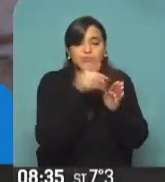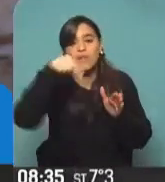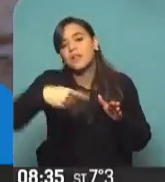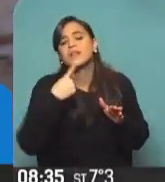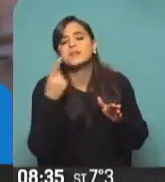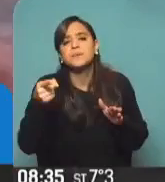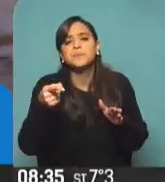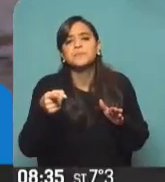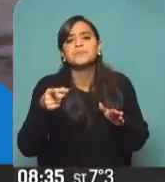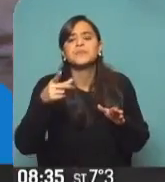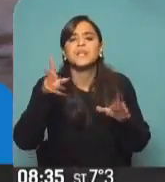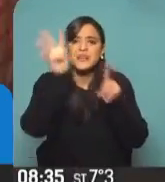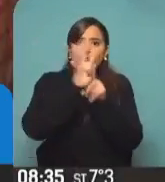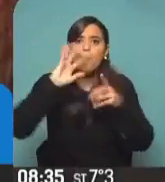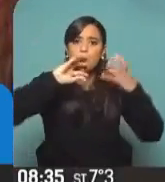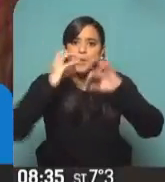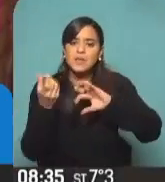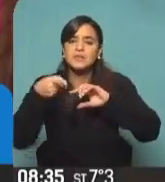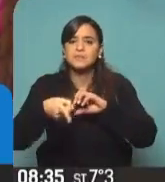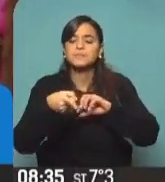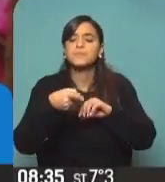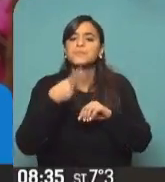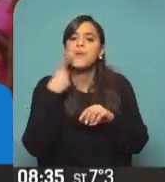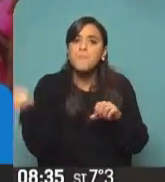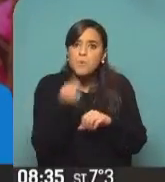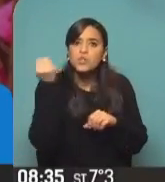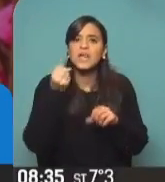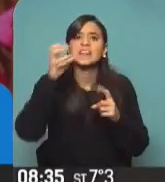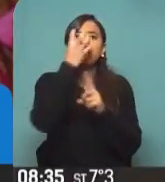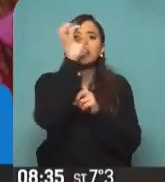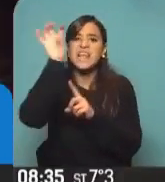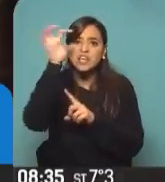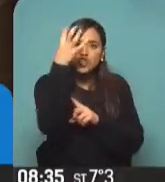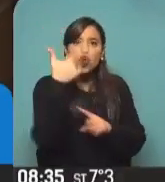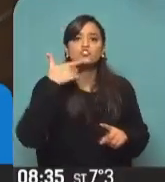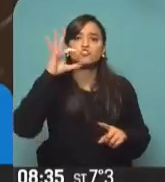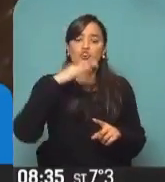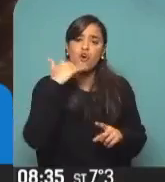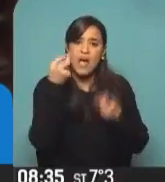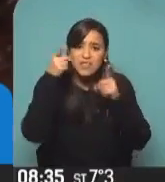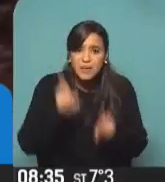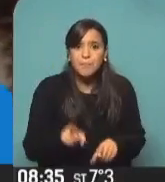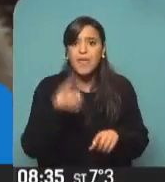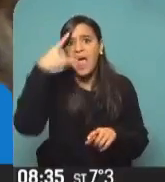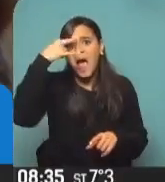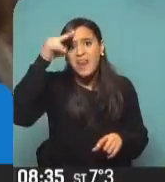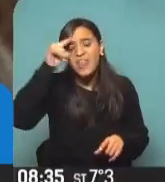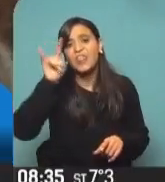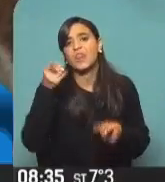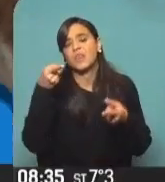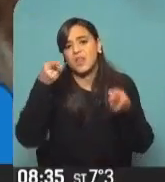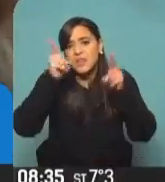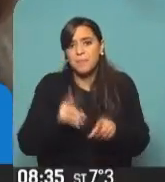perdón de trigo maíz eso está mostrando la campaña muy importante de girasol o soja también la ganadería tenía una recuperación muy importante